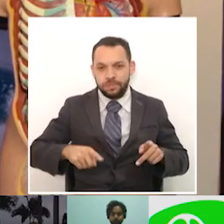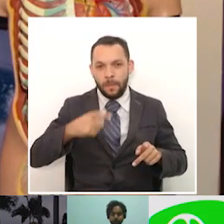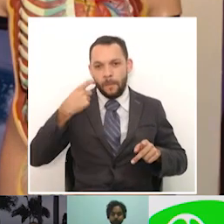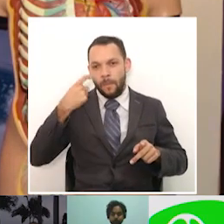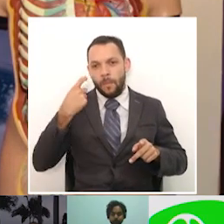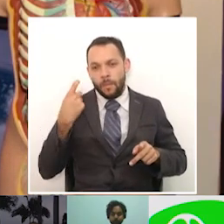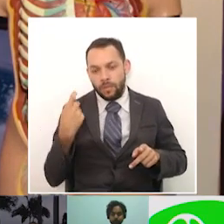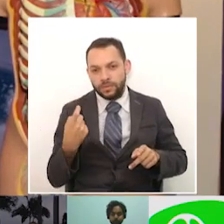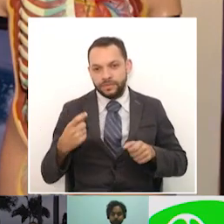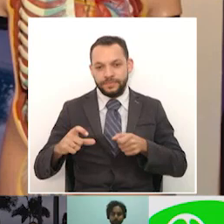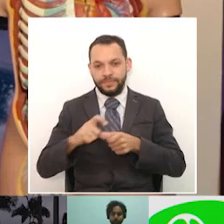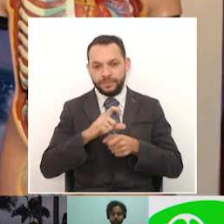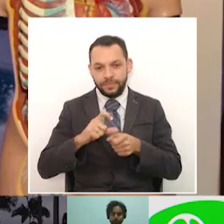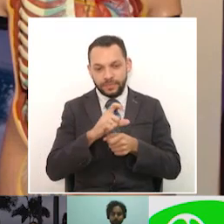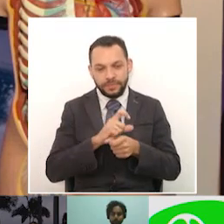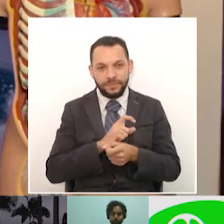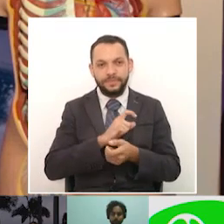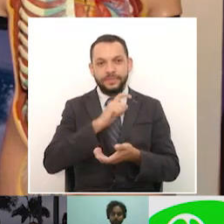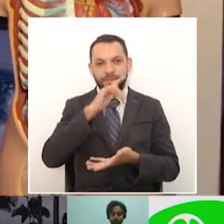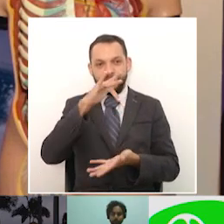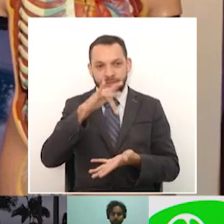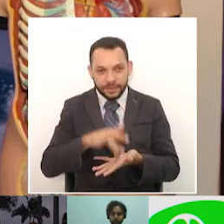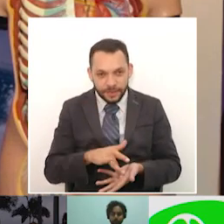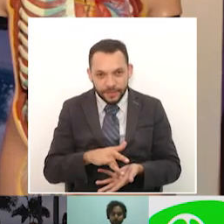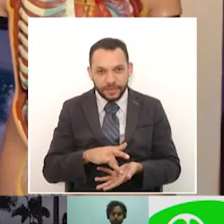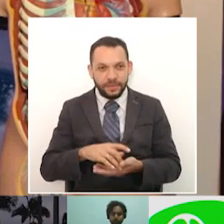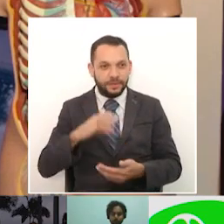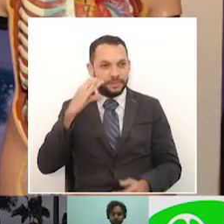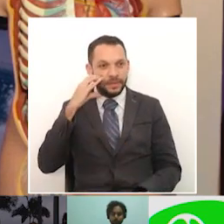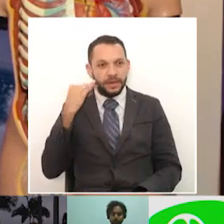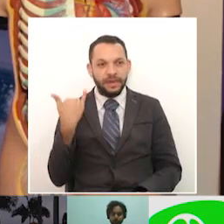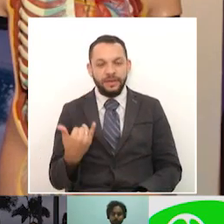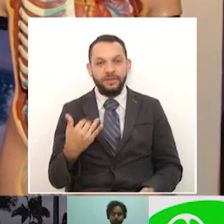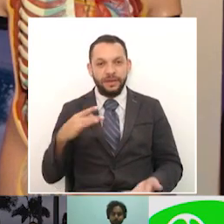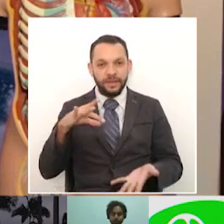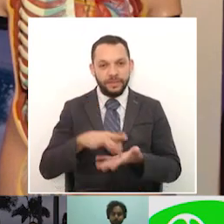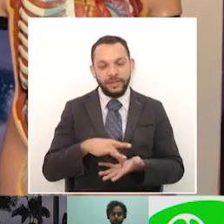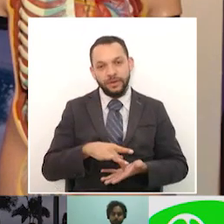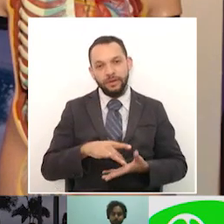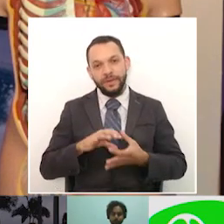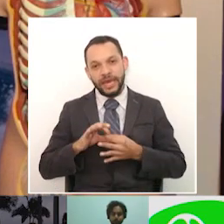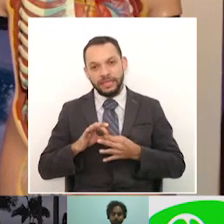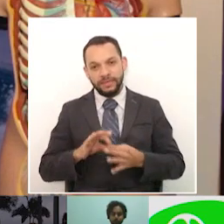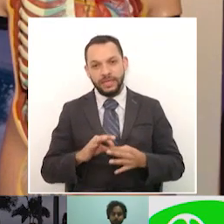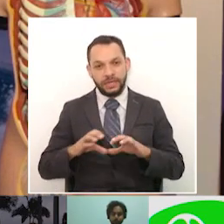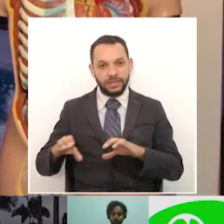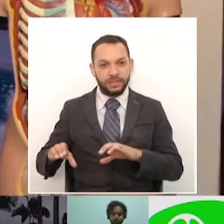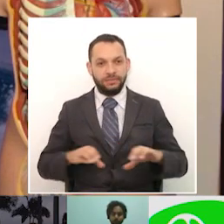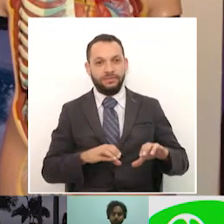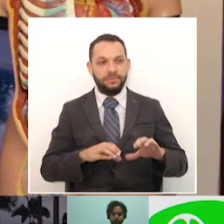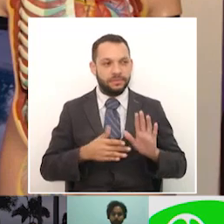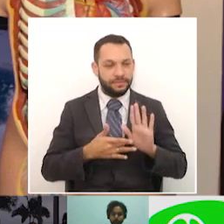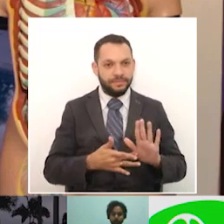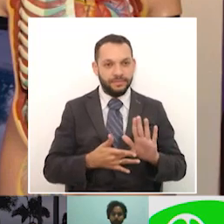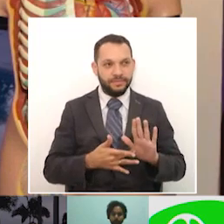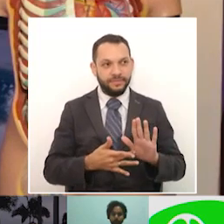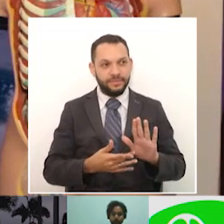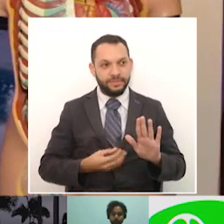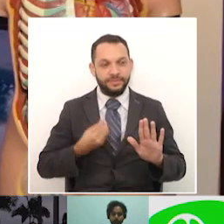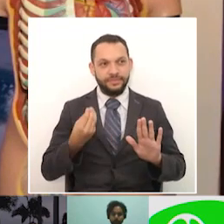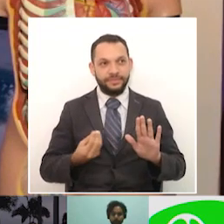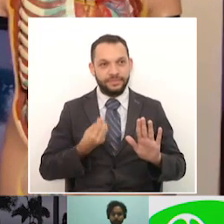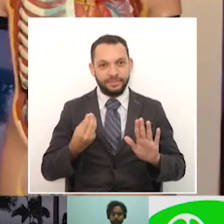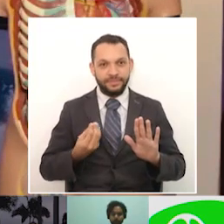ciudad para ese encuentro interior, esa iluminación, como él la menciona en este